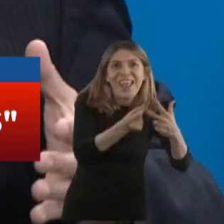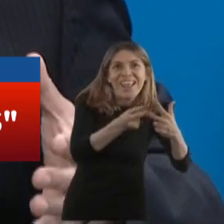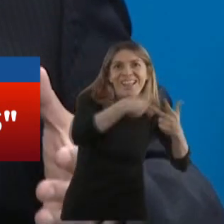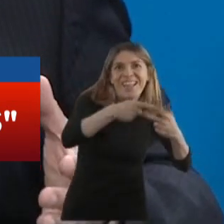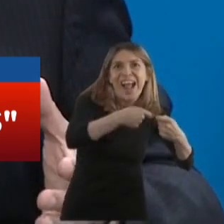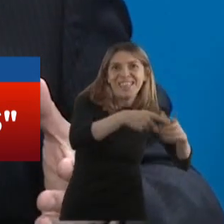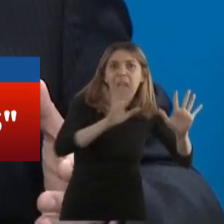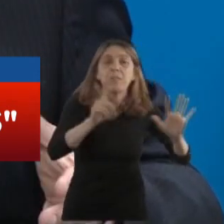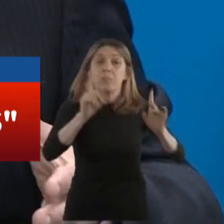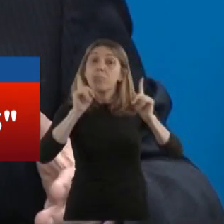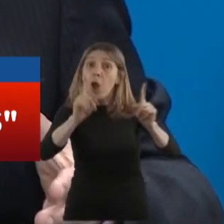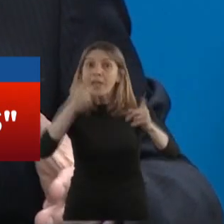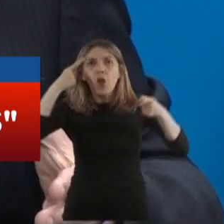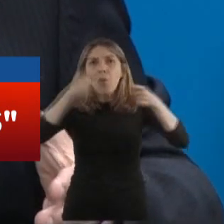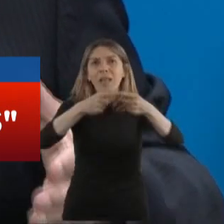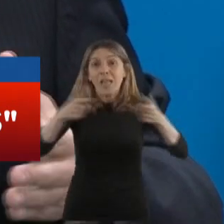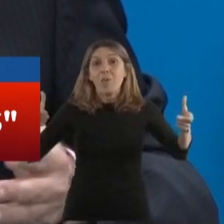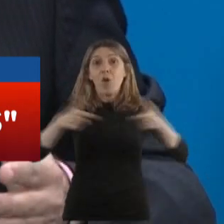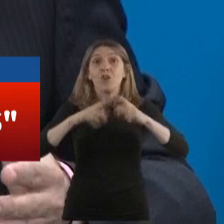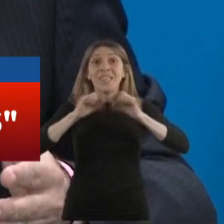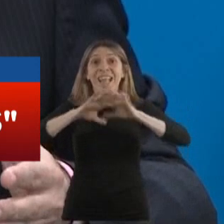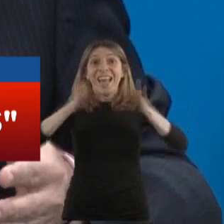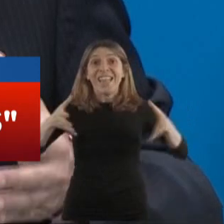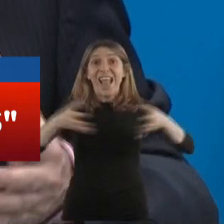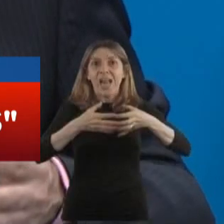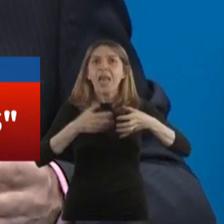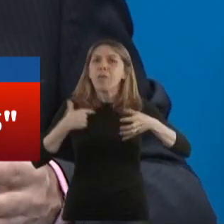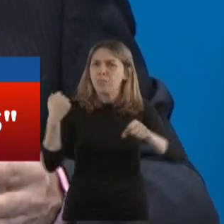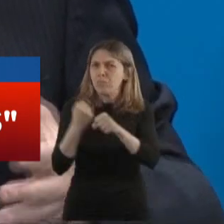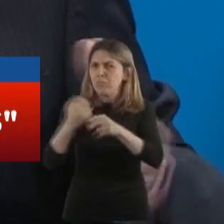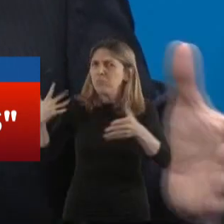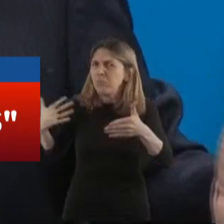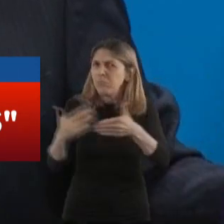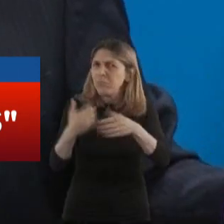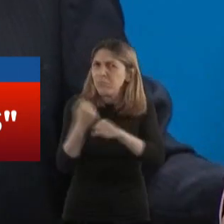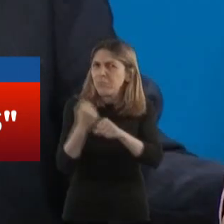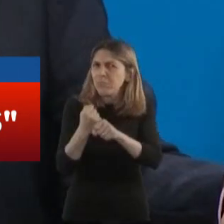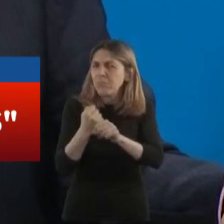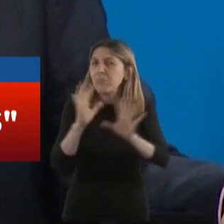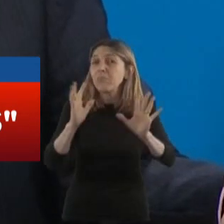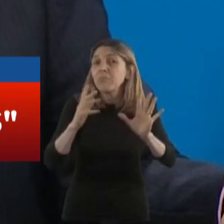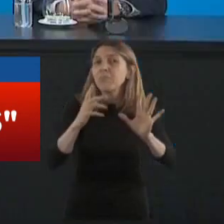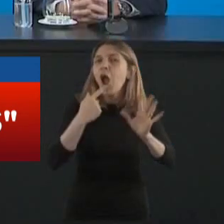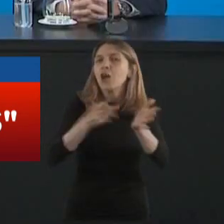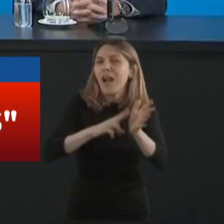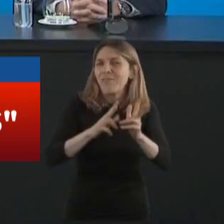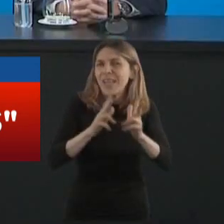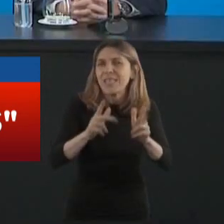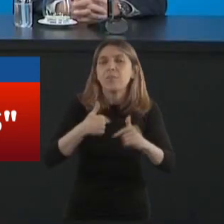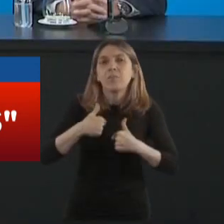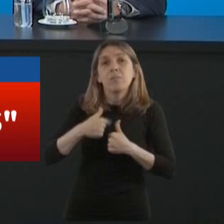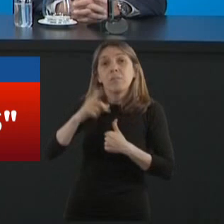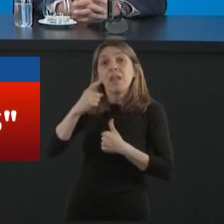equipo de la Secretaría es que está trabajando e insisto, esta fue la idea que le llevamos a la Ministra de